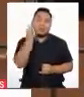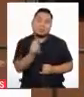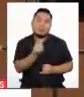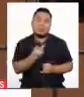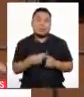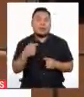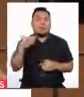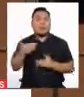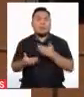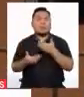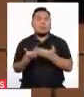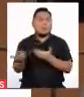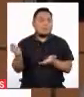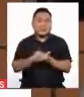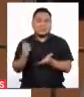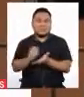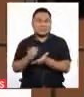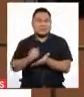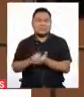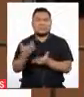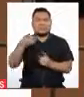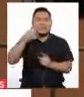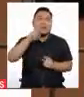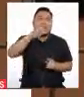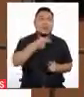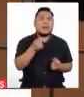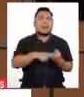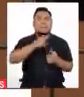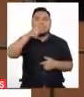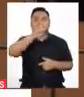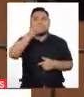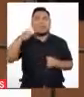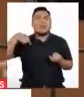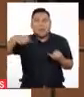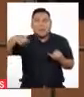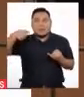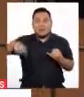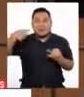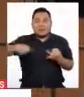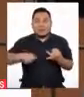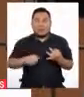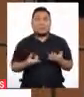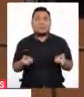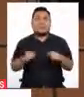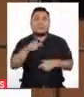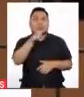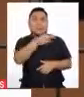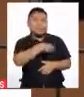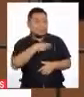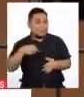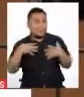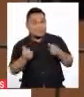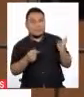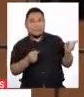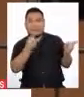establecimos más o menos un estándar de hacer mil a mil 200 pruebas diarias. Y ahí fue cuando el Ministro de